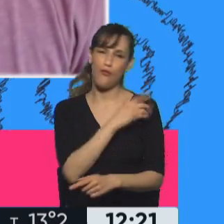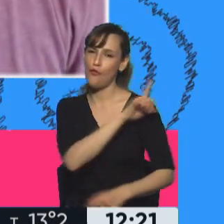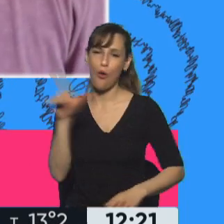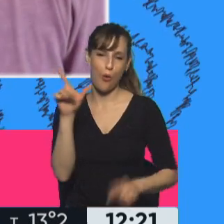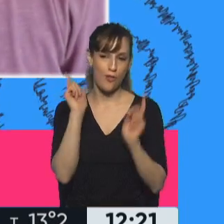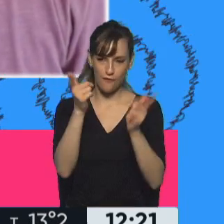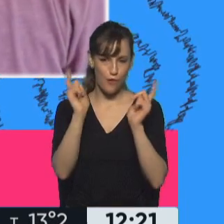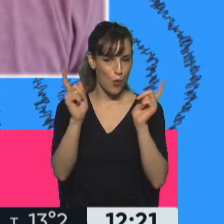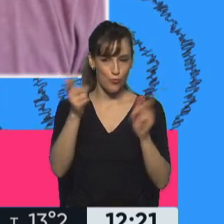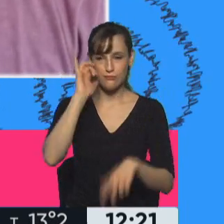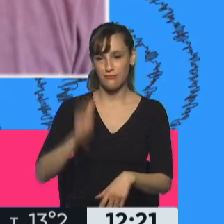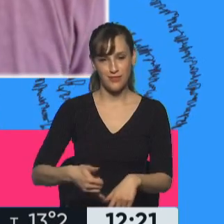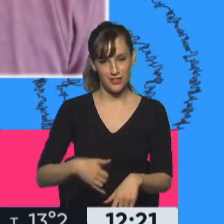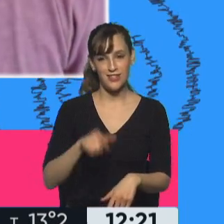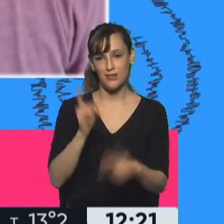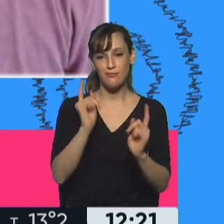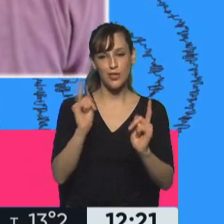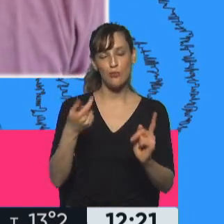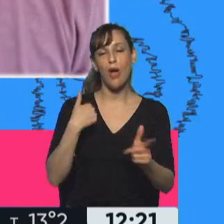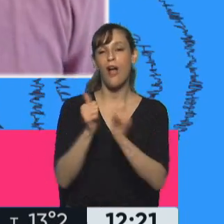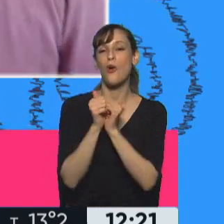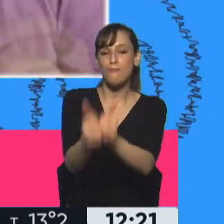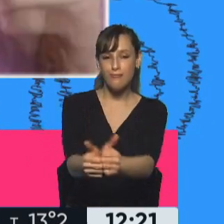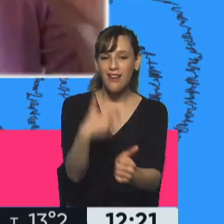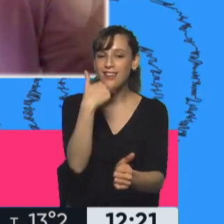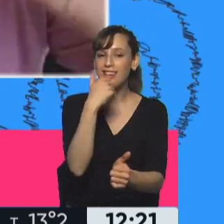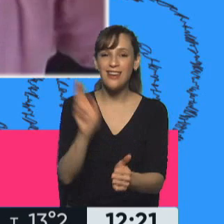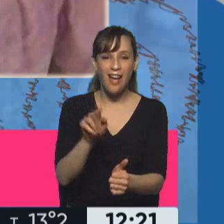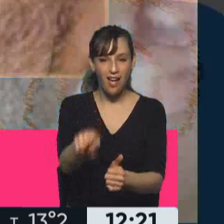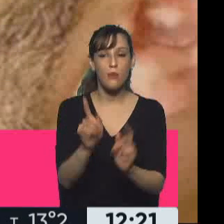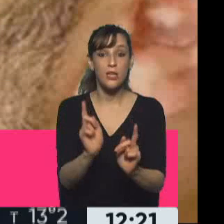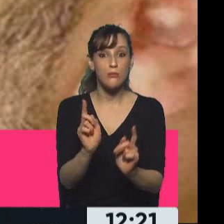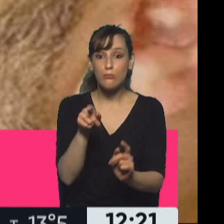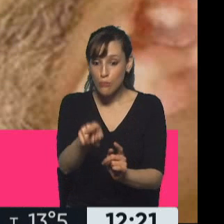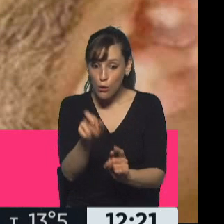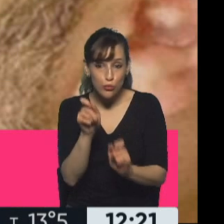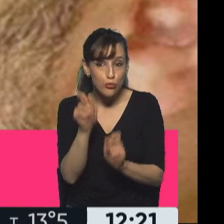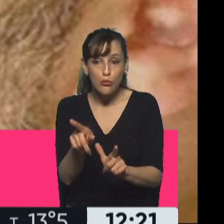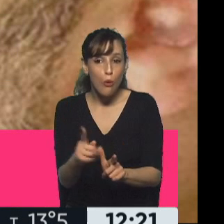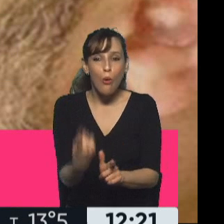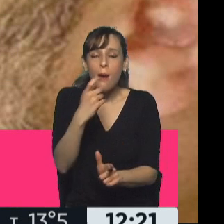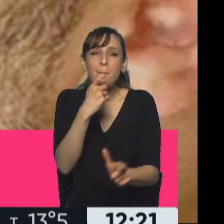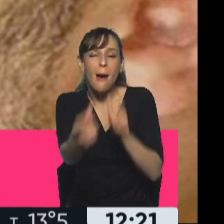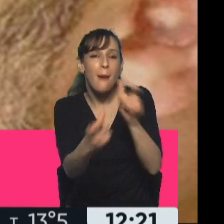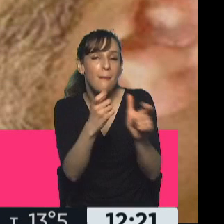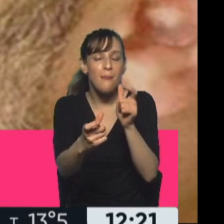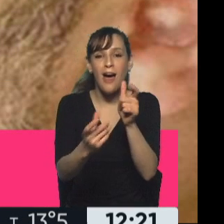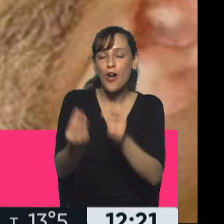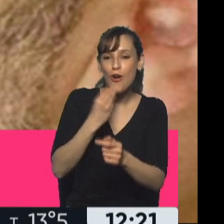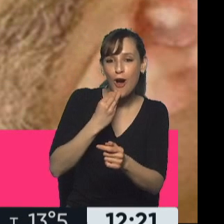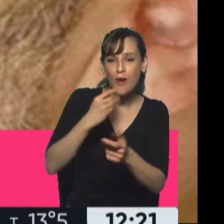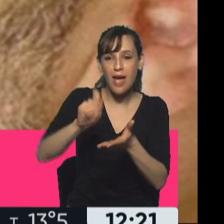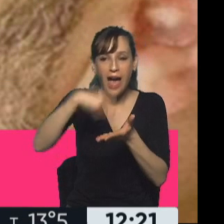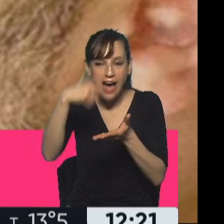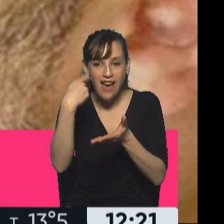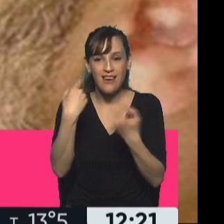lo que disfruto de poder acompañarla, de poder ver cada una de las primeras cosas que hace. Sus primeras palabras, lo primero que come, lo primero que ve,